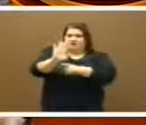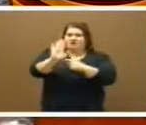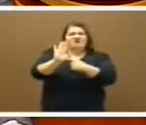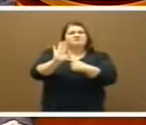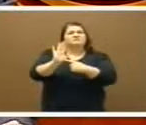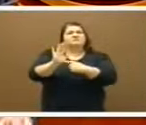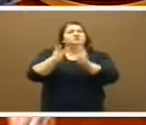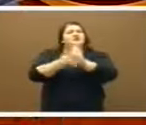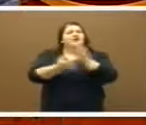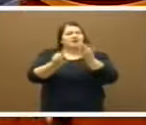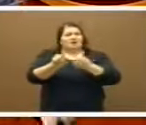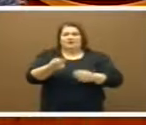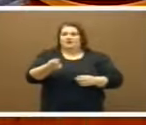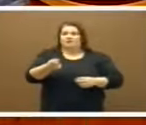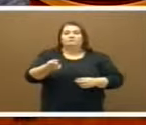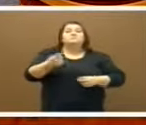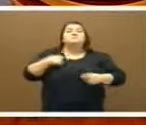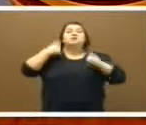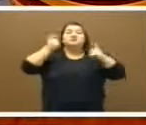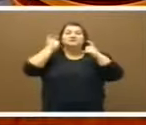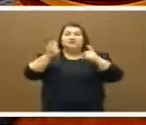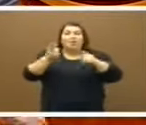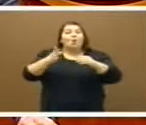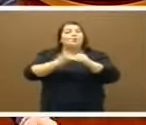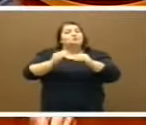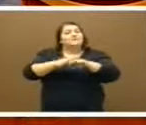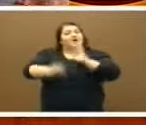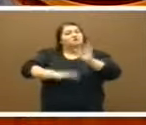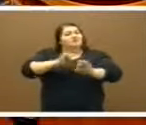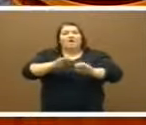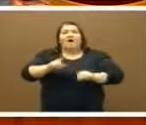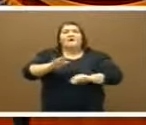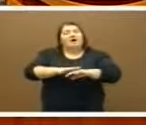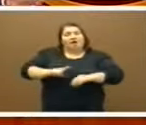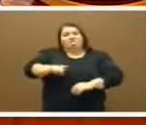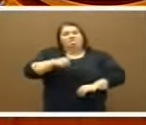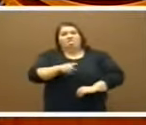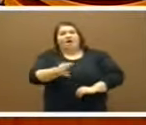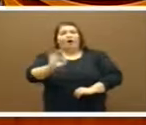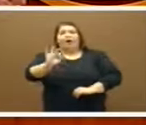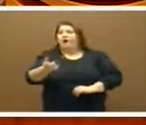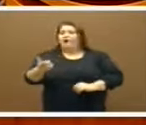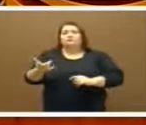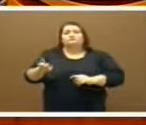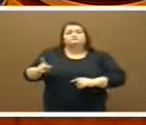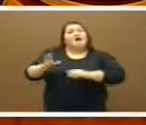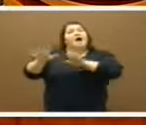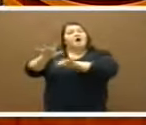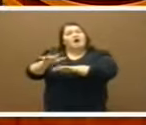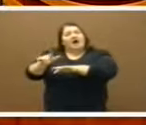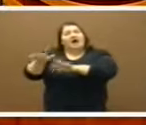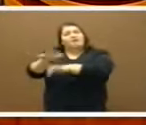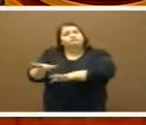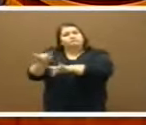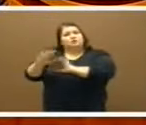servido para utilizar a esta Cámara de forma torticera para favorecer las egoístas y despóticas pretensiones de un Gobierno